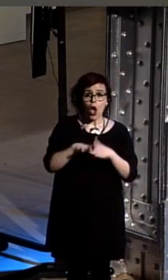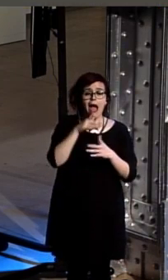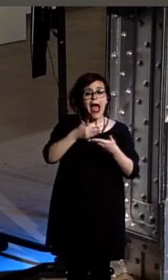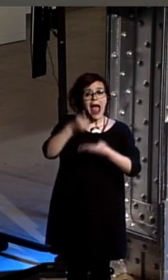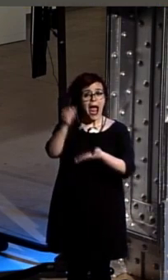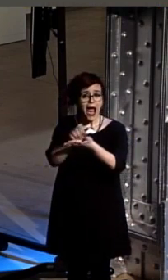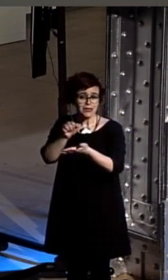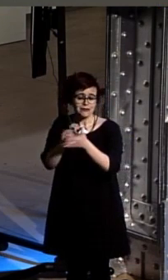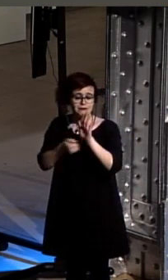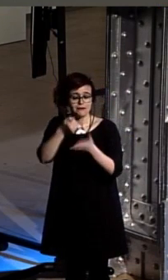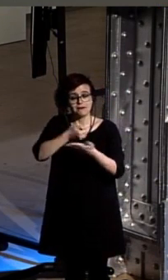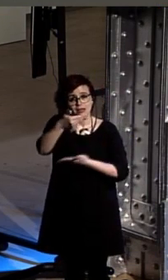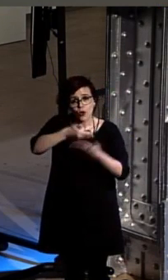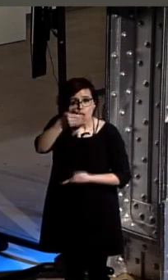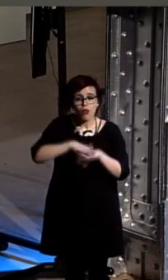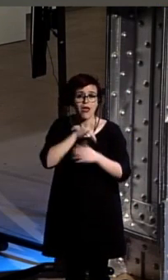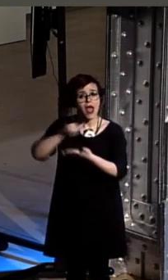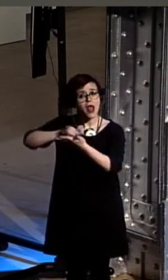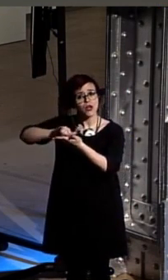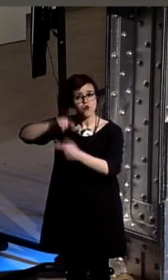vosotros recordéis.